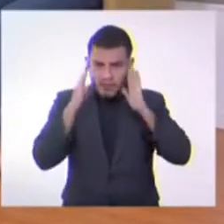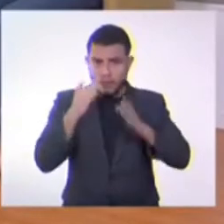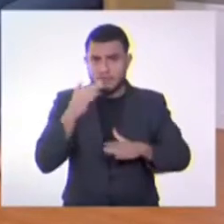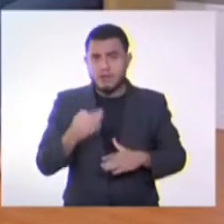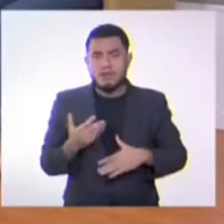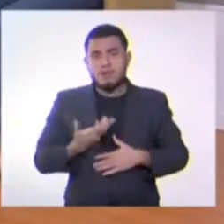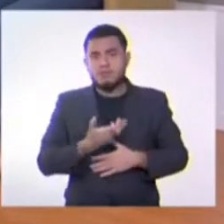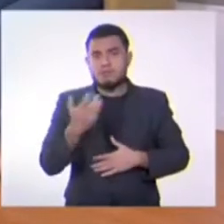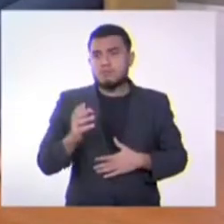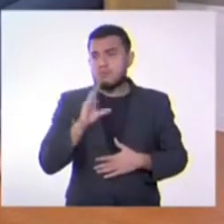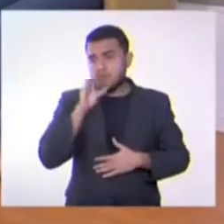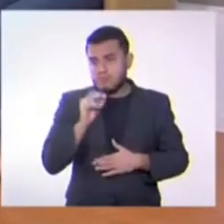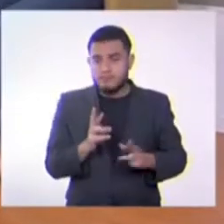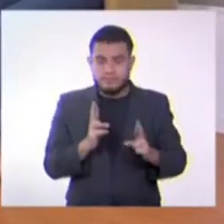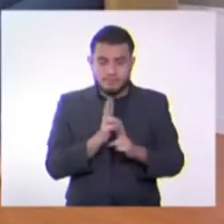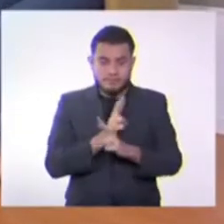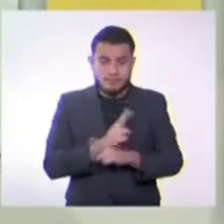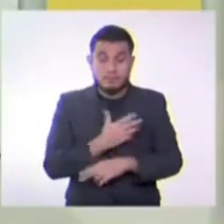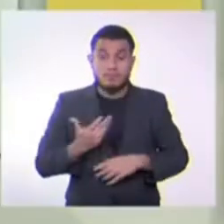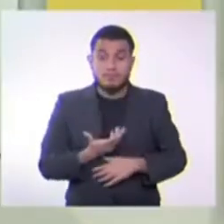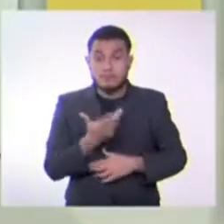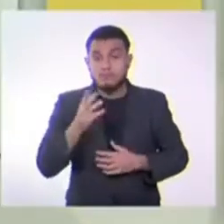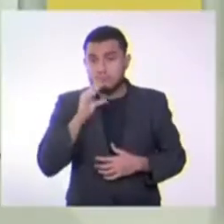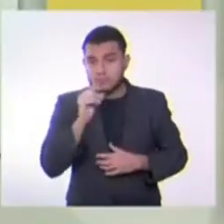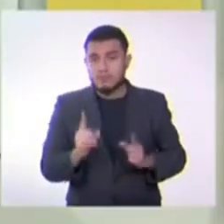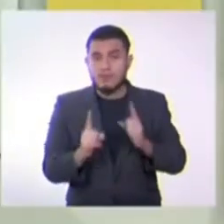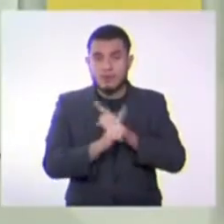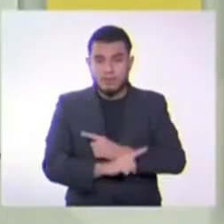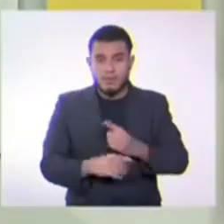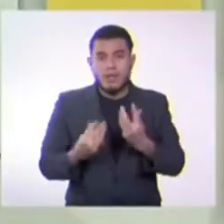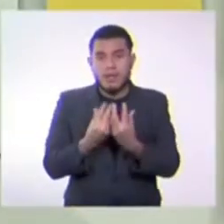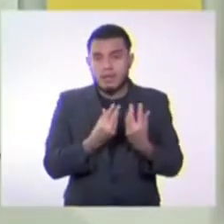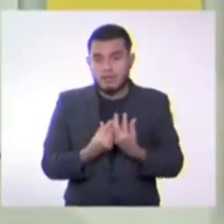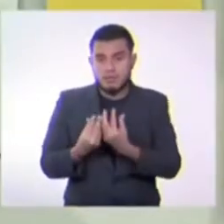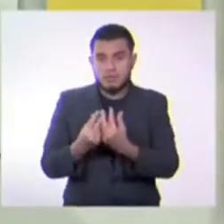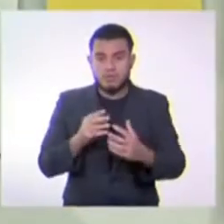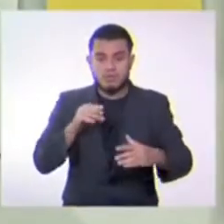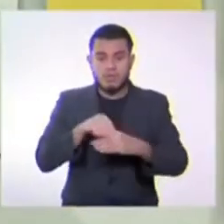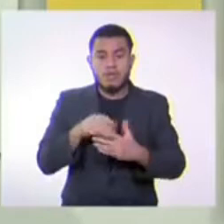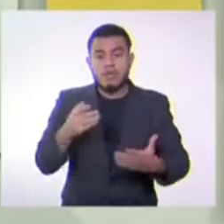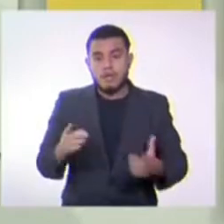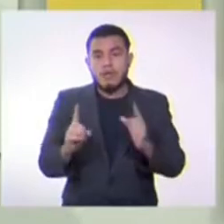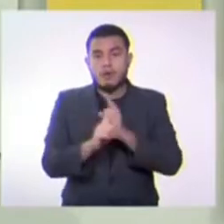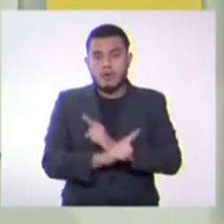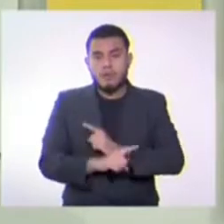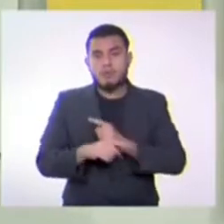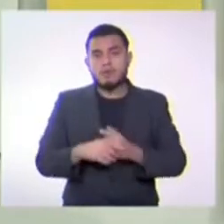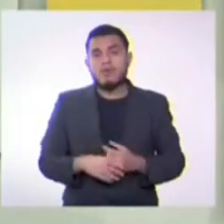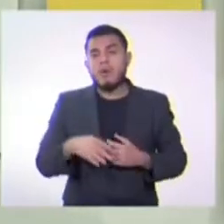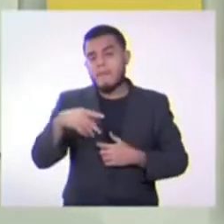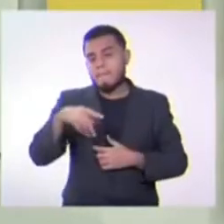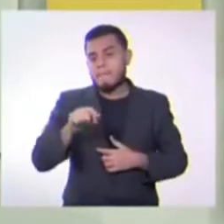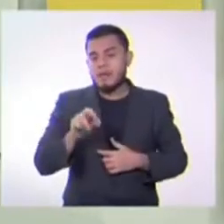hablar de reformas estamos hablando de cambios dentro de la sociedad y estamos hablando cambios en los patrones